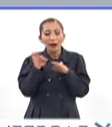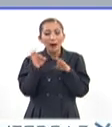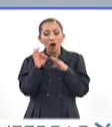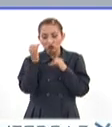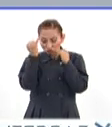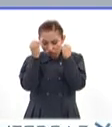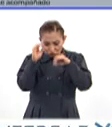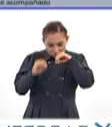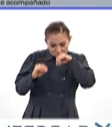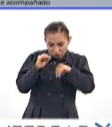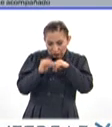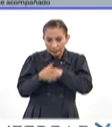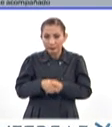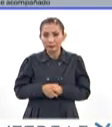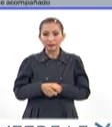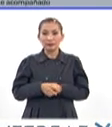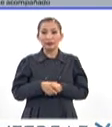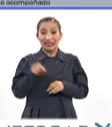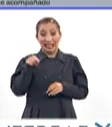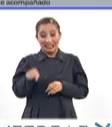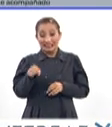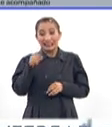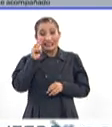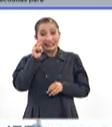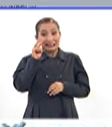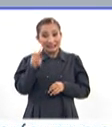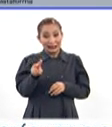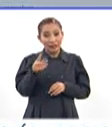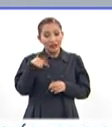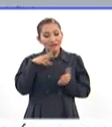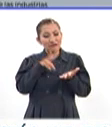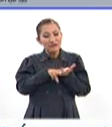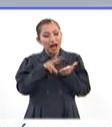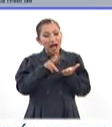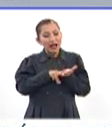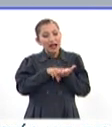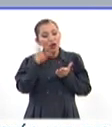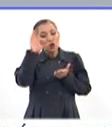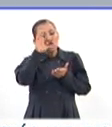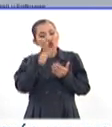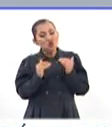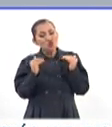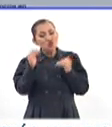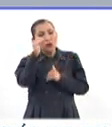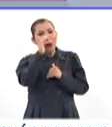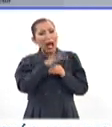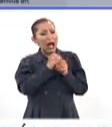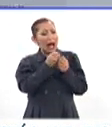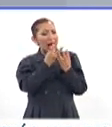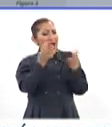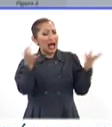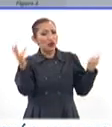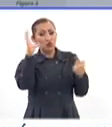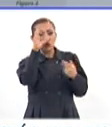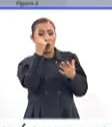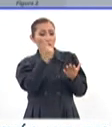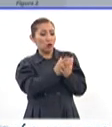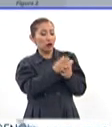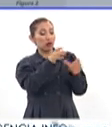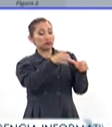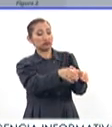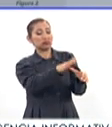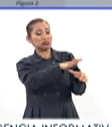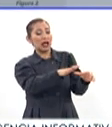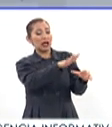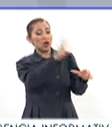trabajos creativos, ¿no? Y ahí es en donde vemos que el valor cultural es algo mucho más amplio que el